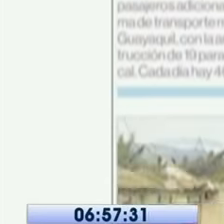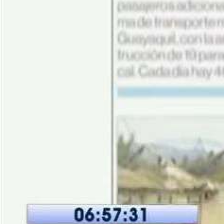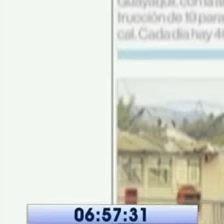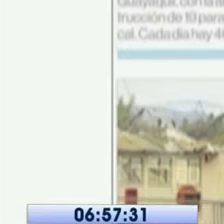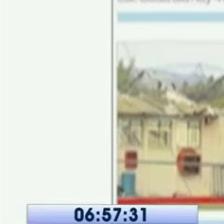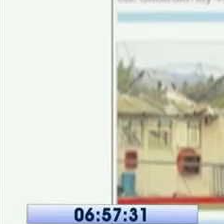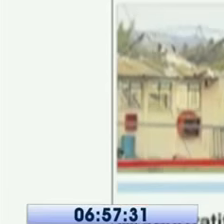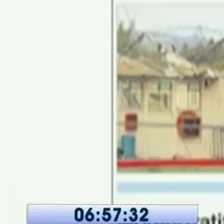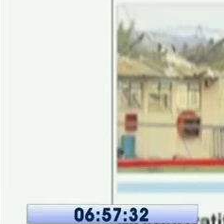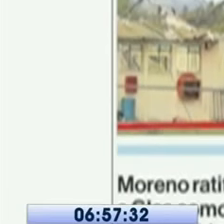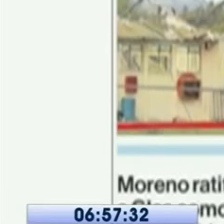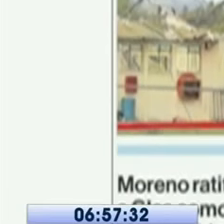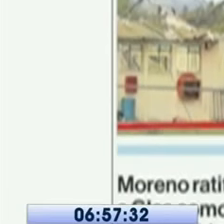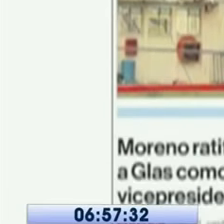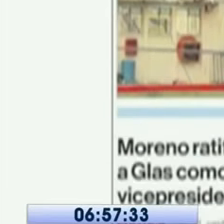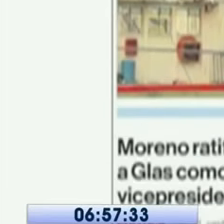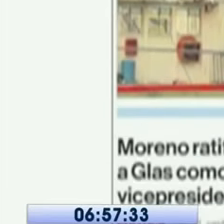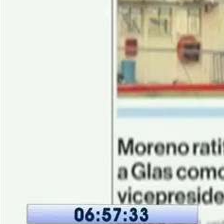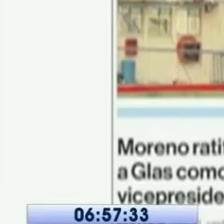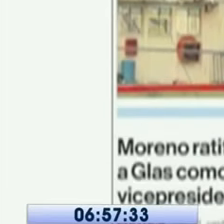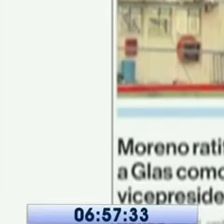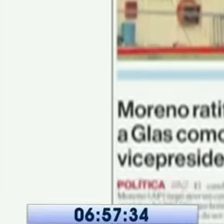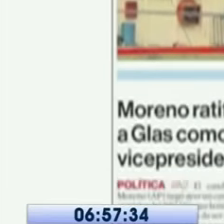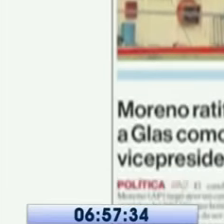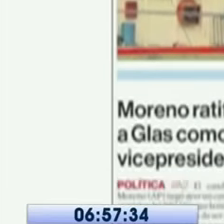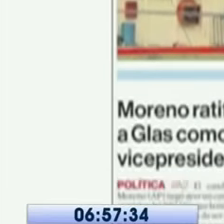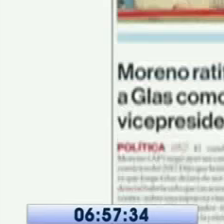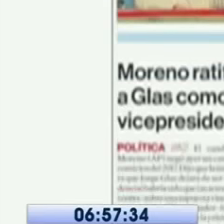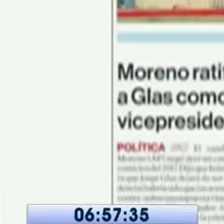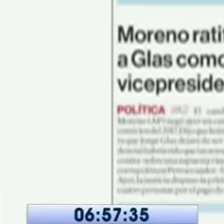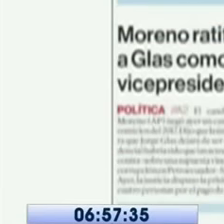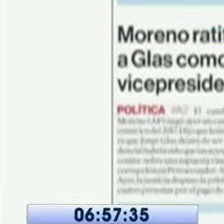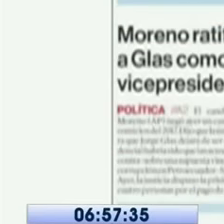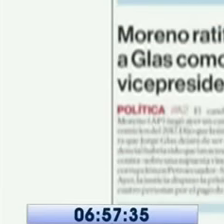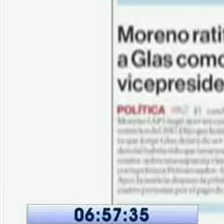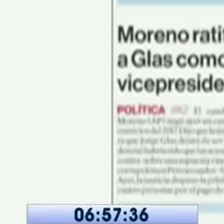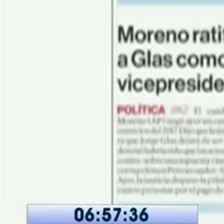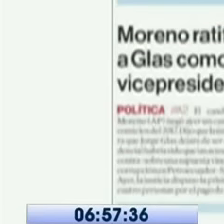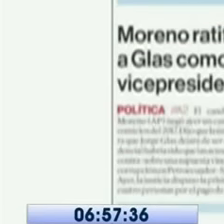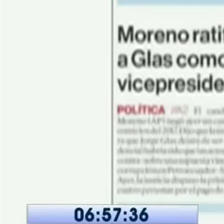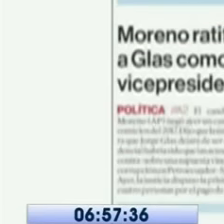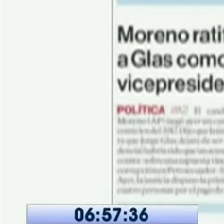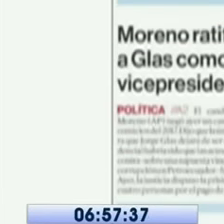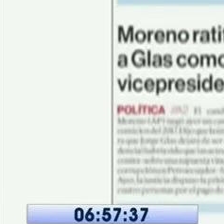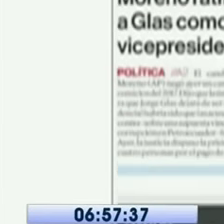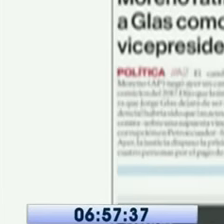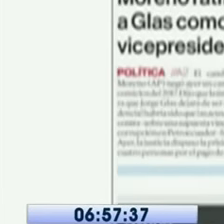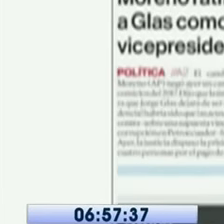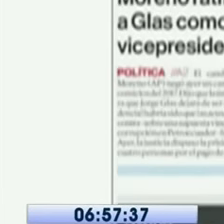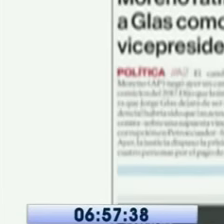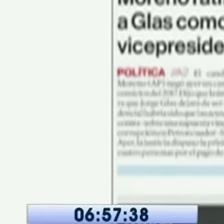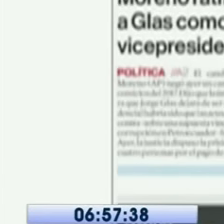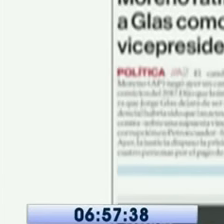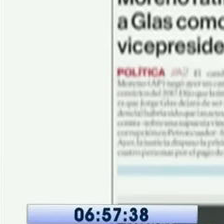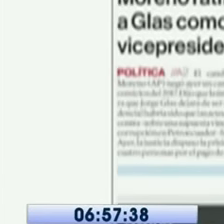Primeras pistas sobre la explosión en la Brigada Patria. Moreno ratifica a Glass como